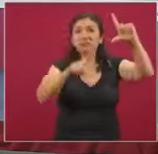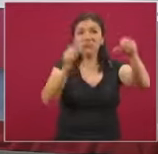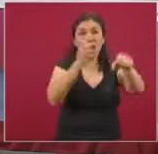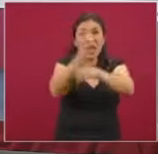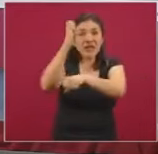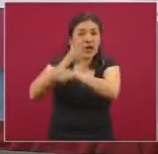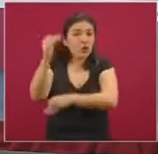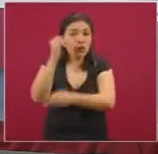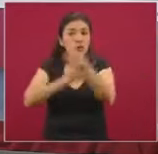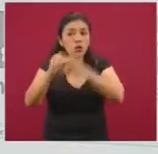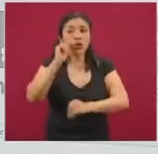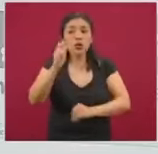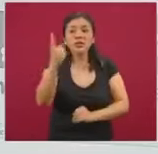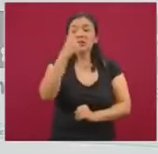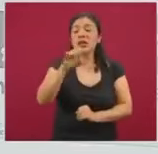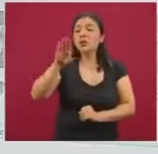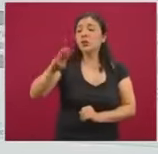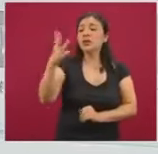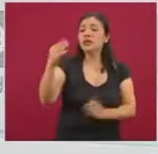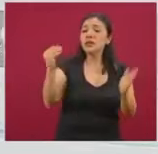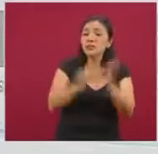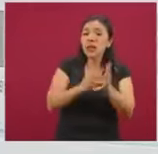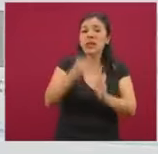a la 39 son